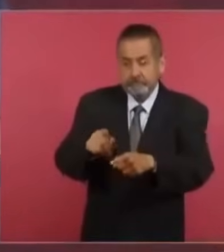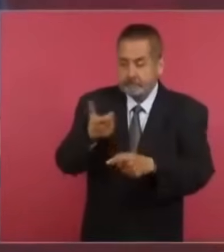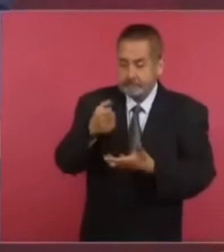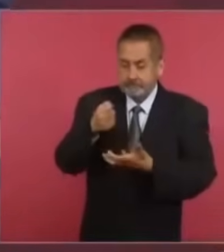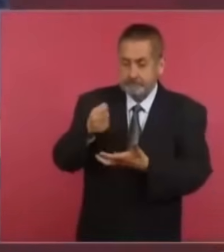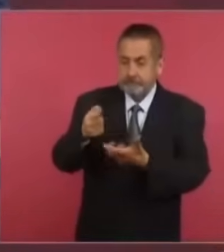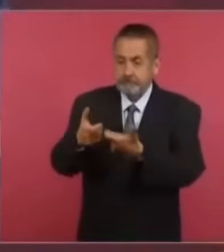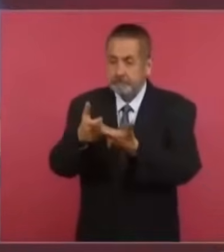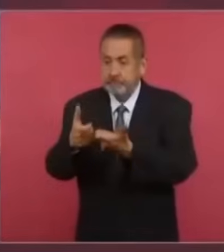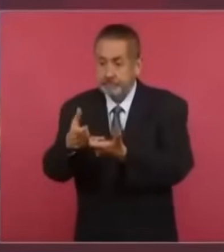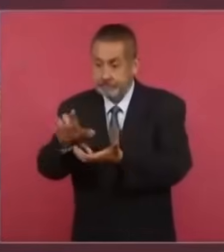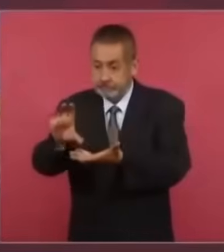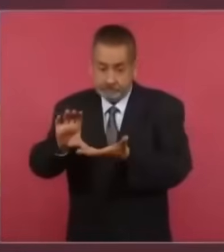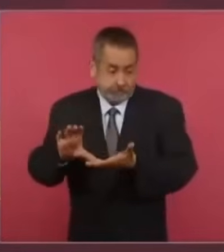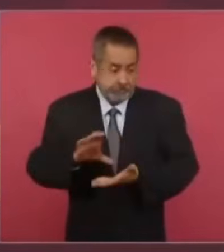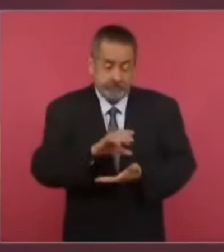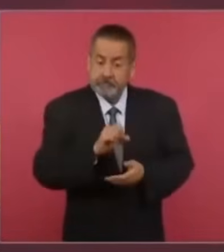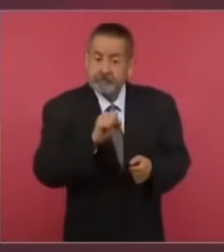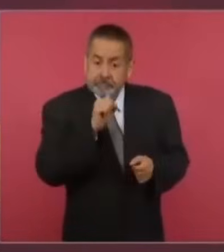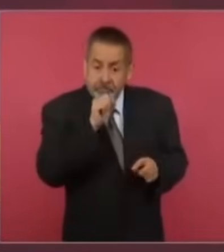o estás al servicio